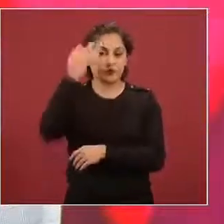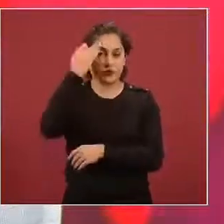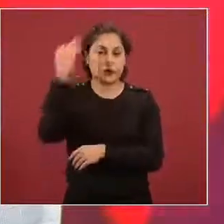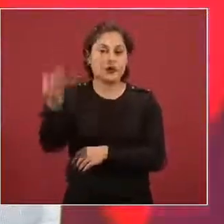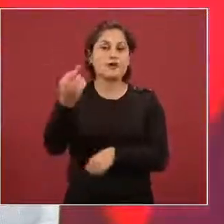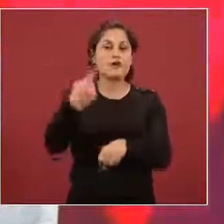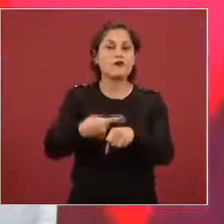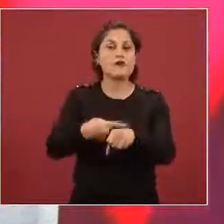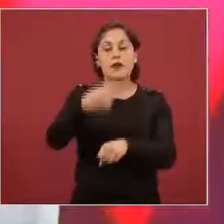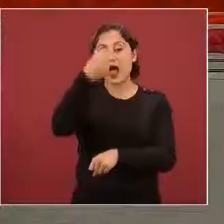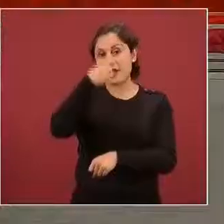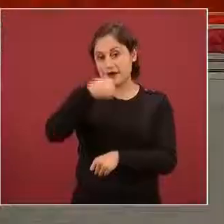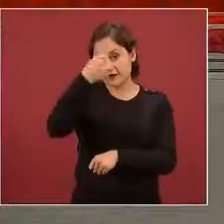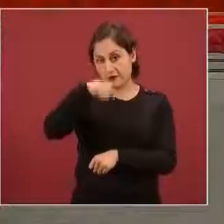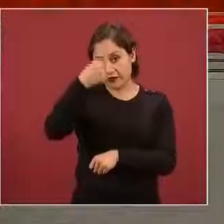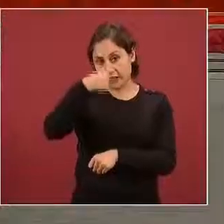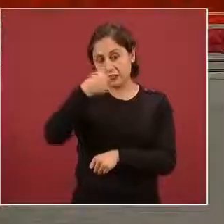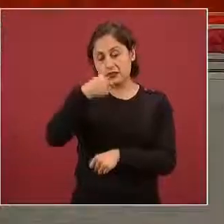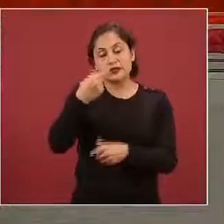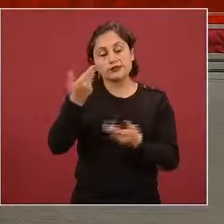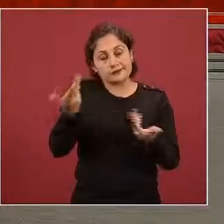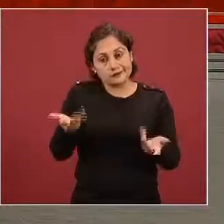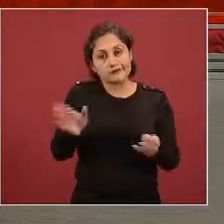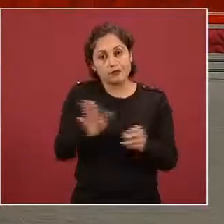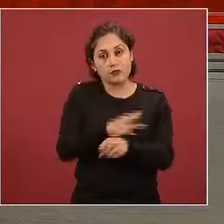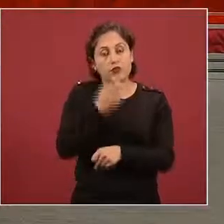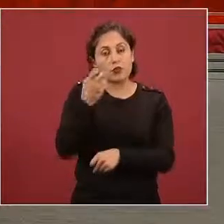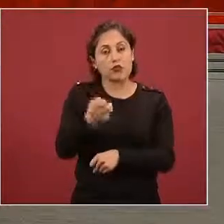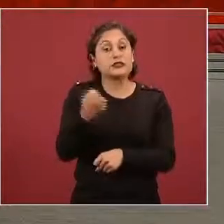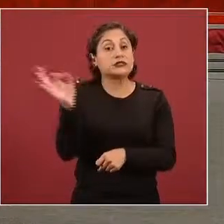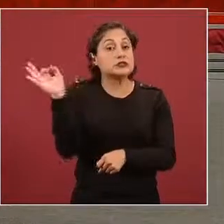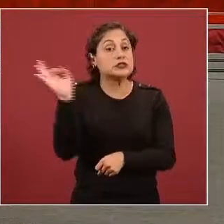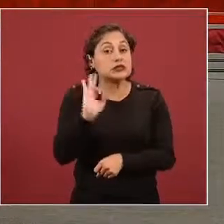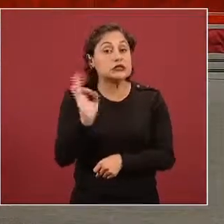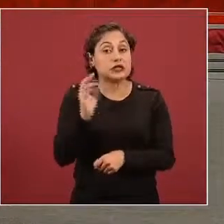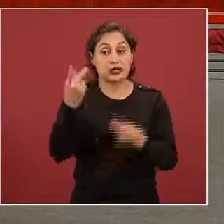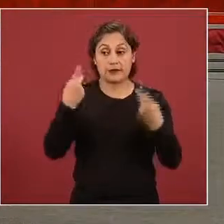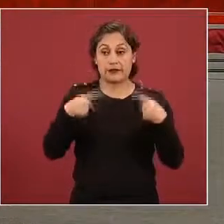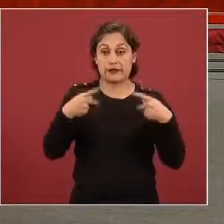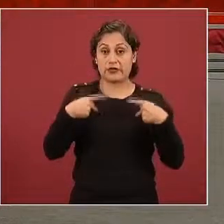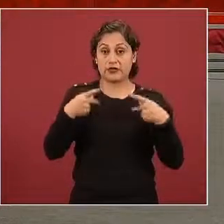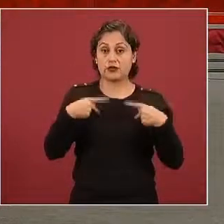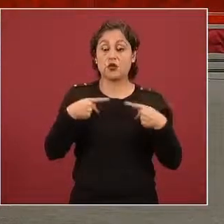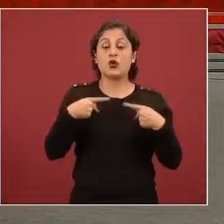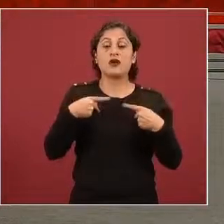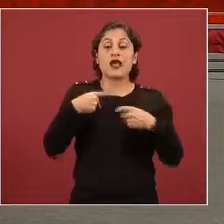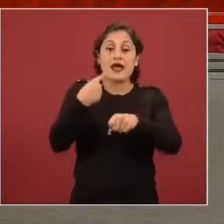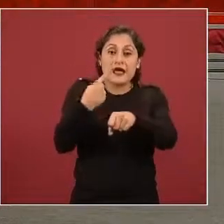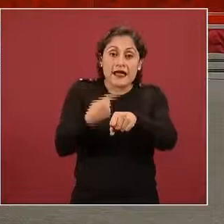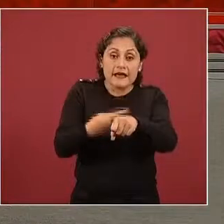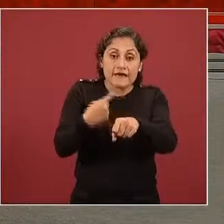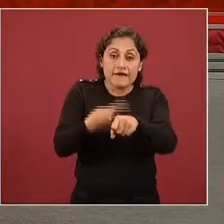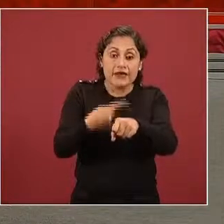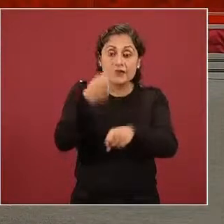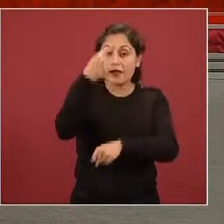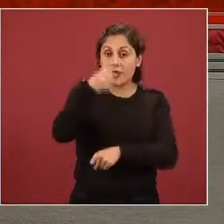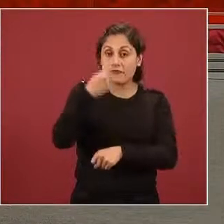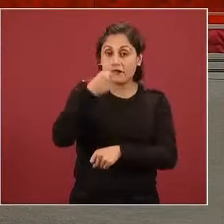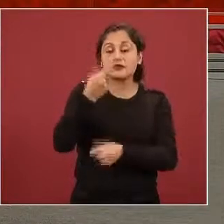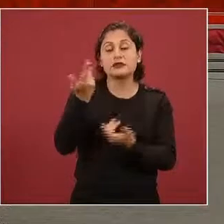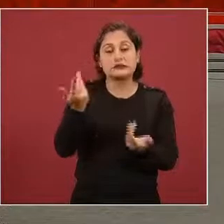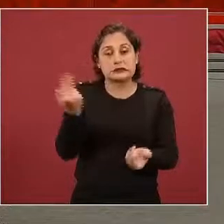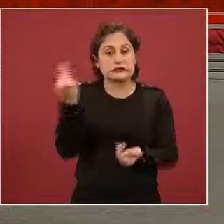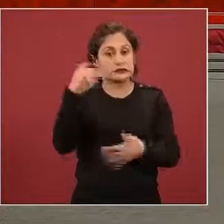absolutamente seguro que vamos a tener un mayor número de personas afectadas por influenza, pero además